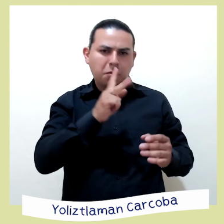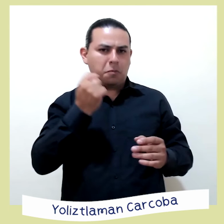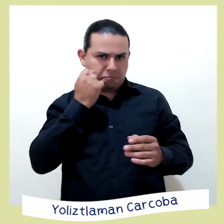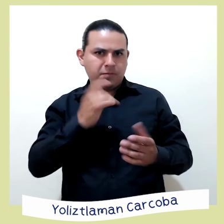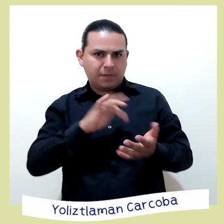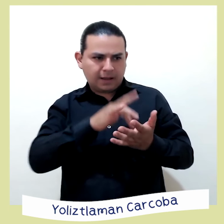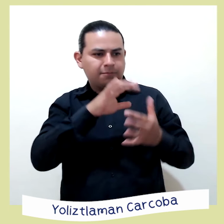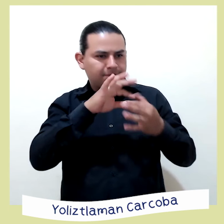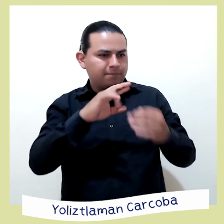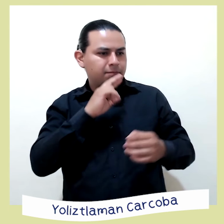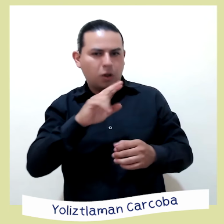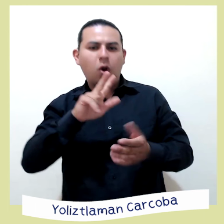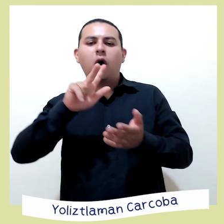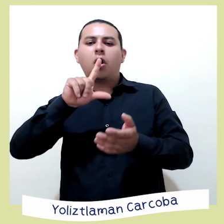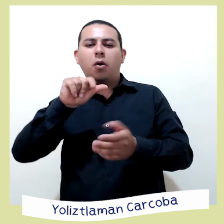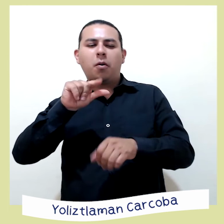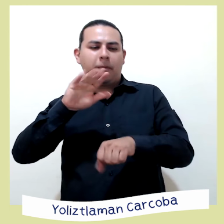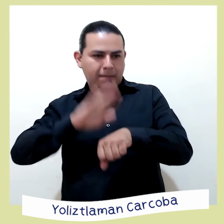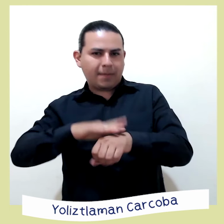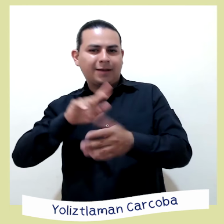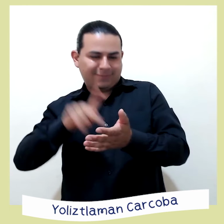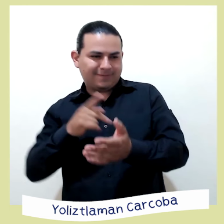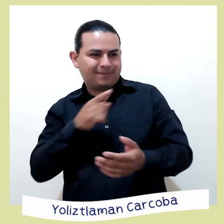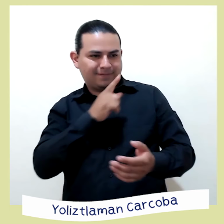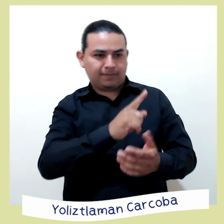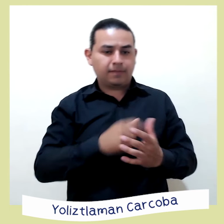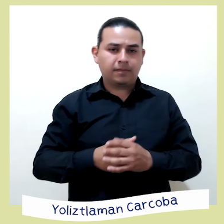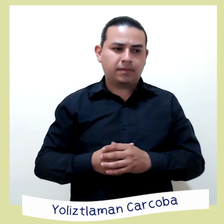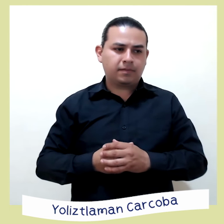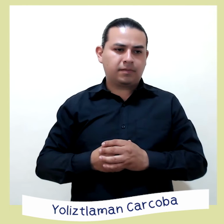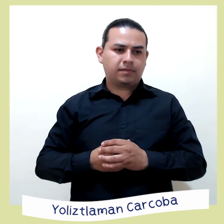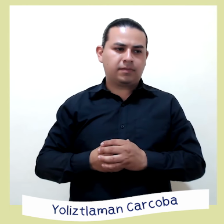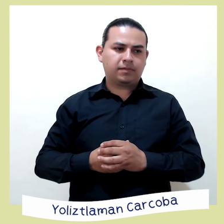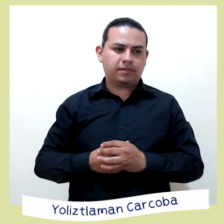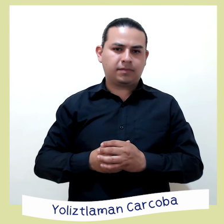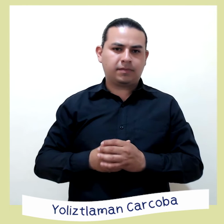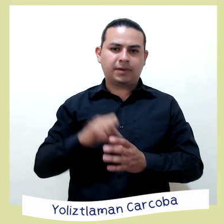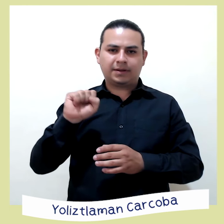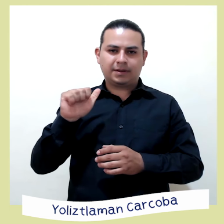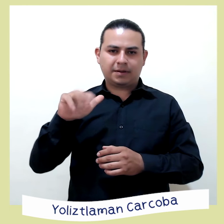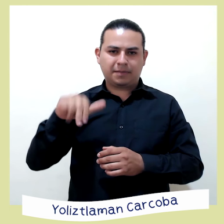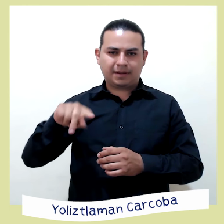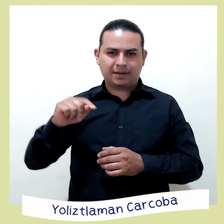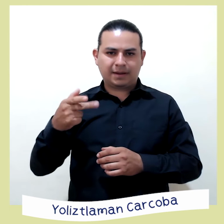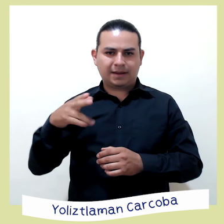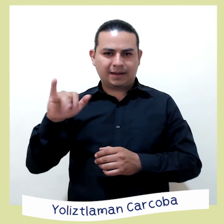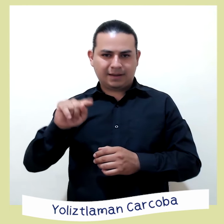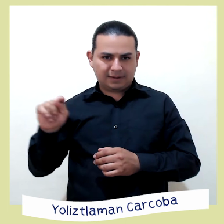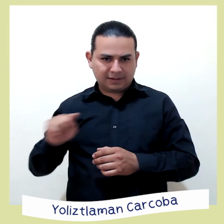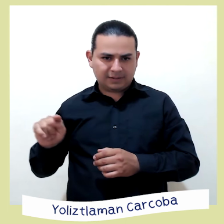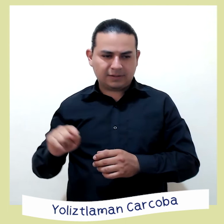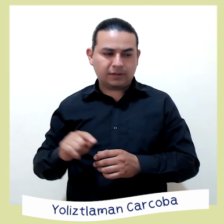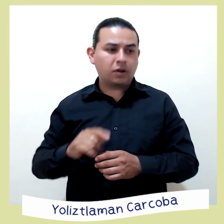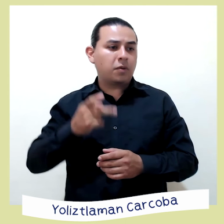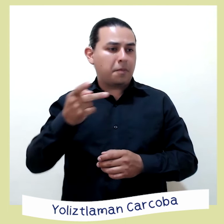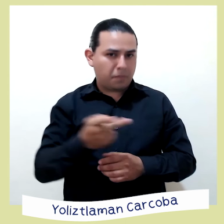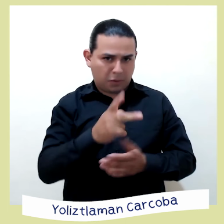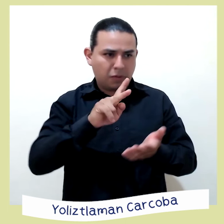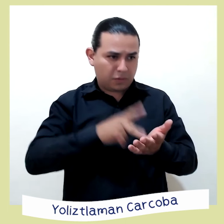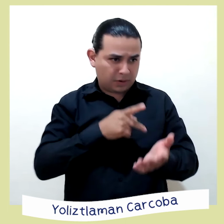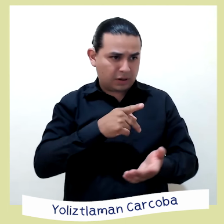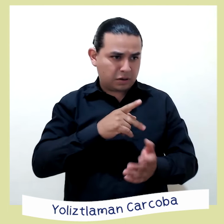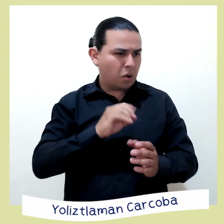bien la idea y pues es un deseo que ojalá se cumpla. Muchas gracias, Samantha. Ahorita regresamos contigo. Y bueno, le pasamos